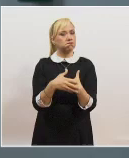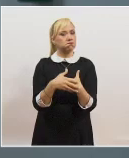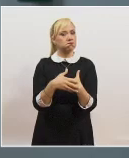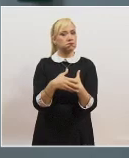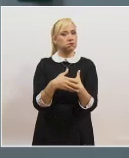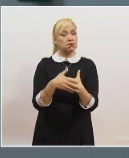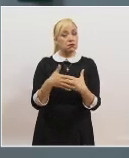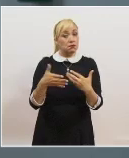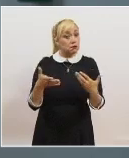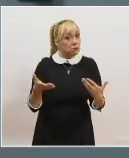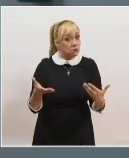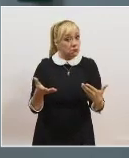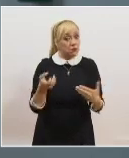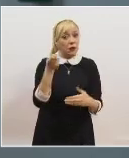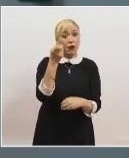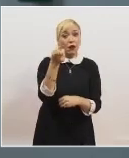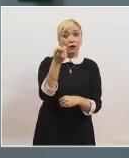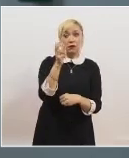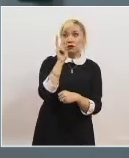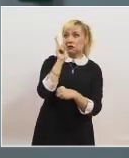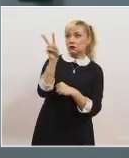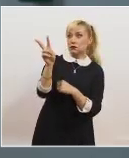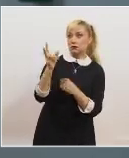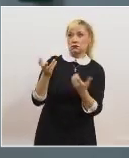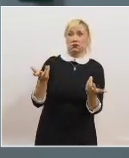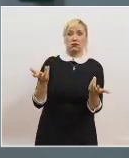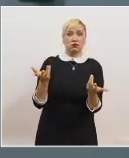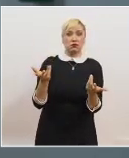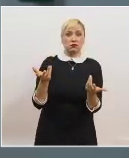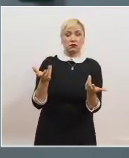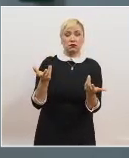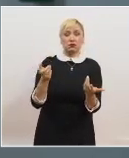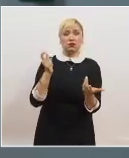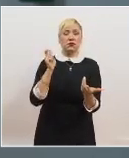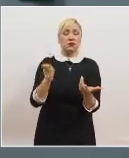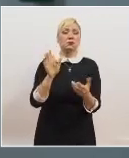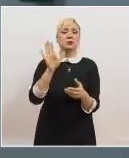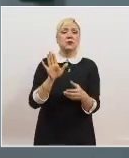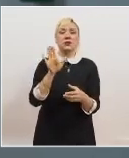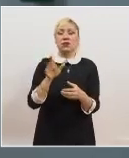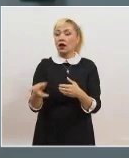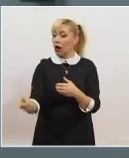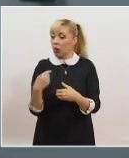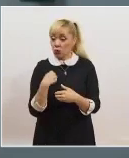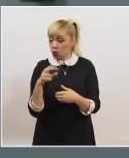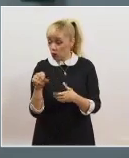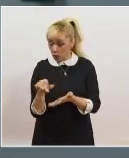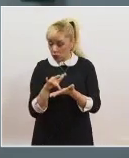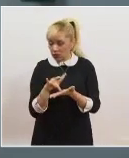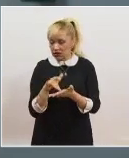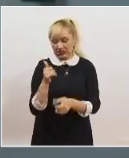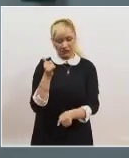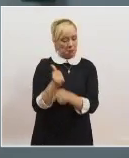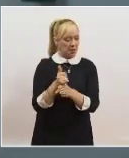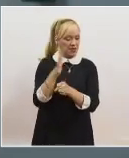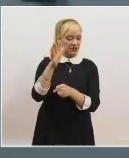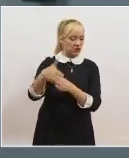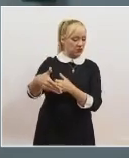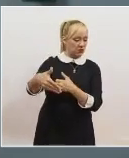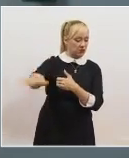personal se considera un estorbo. Eso en toda